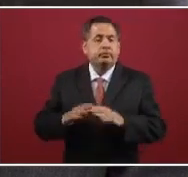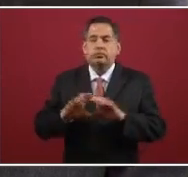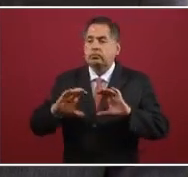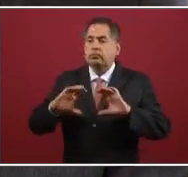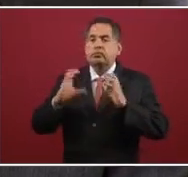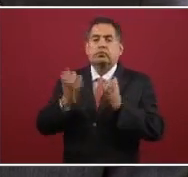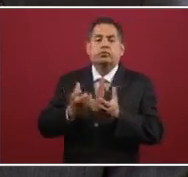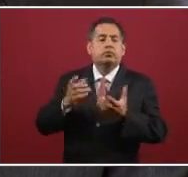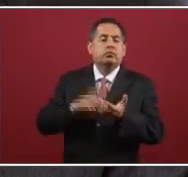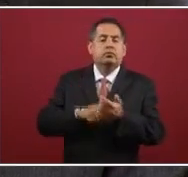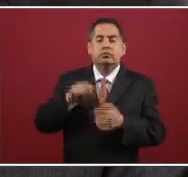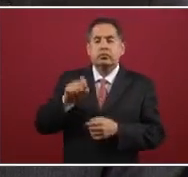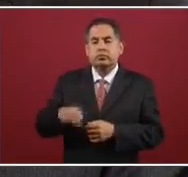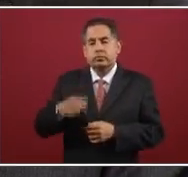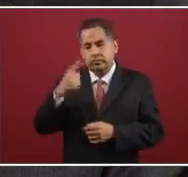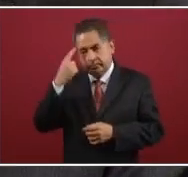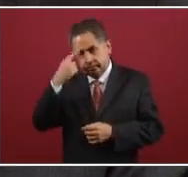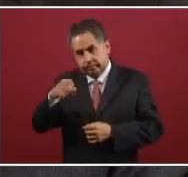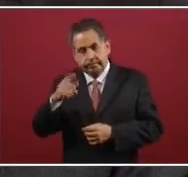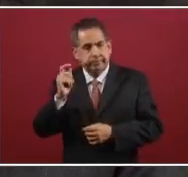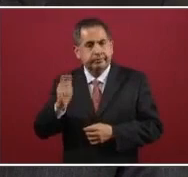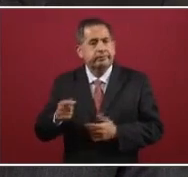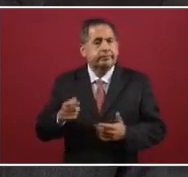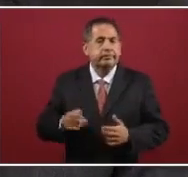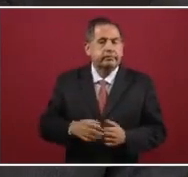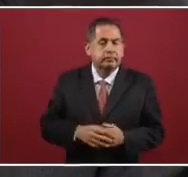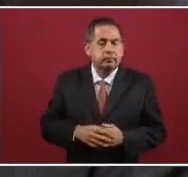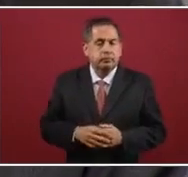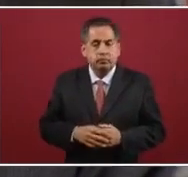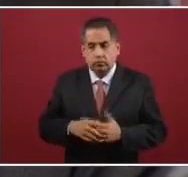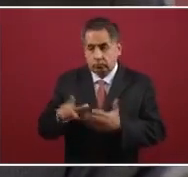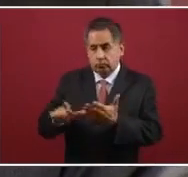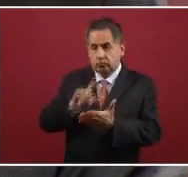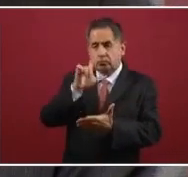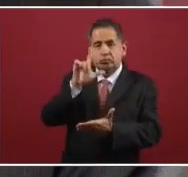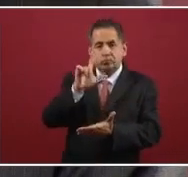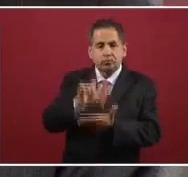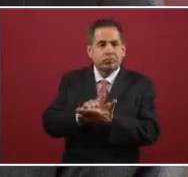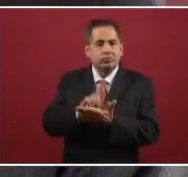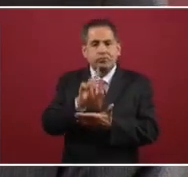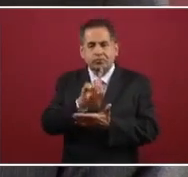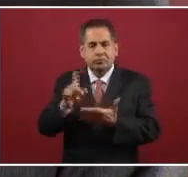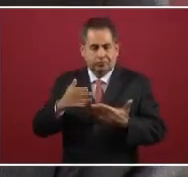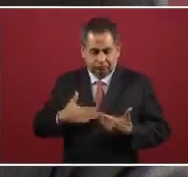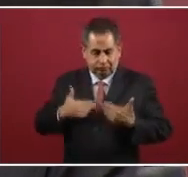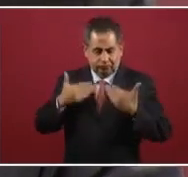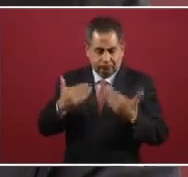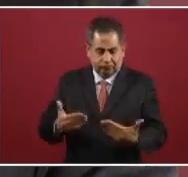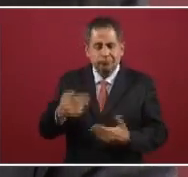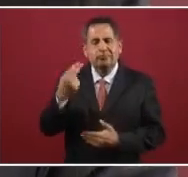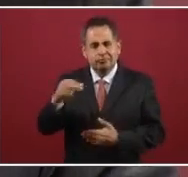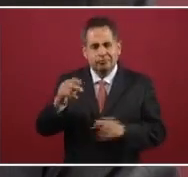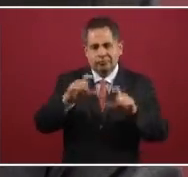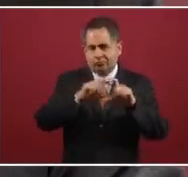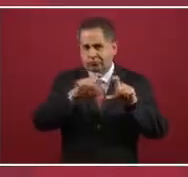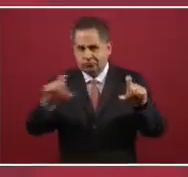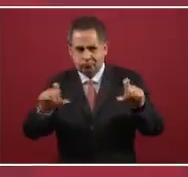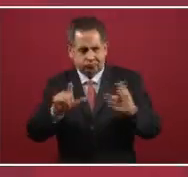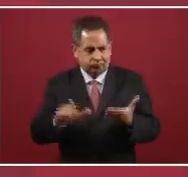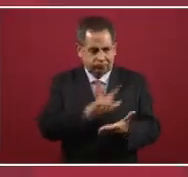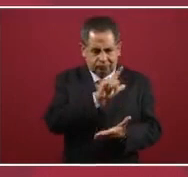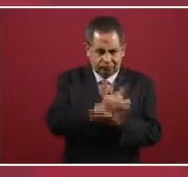Congreso para tener una ley de confianza. Por ejemplo,